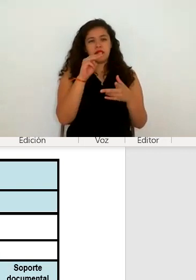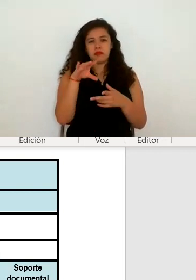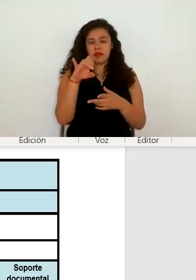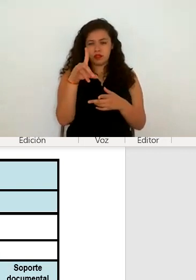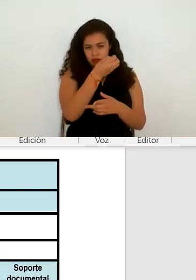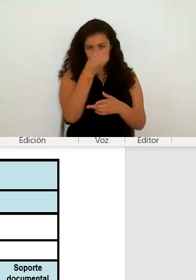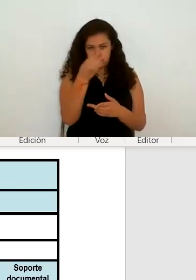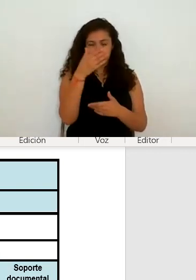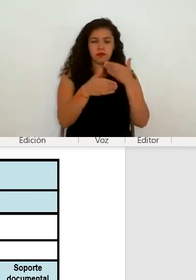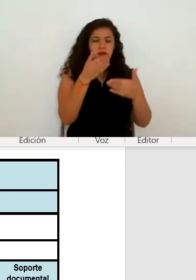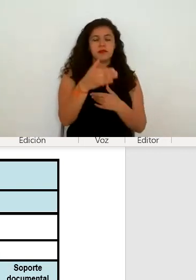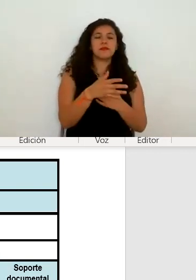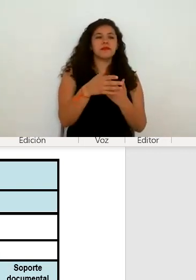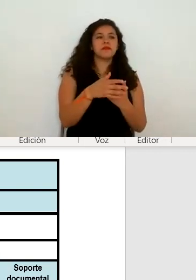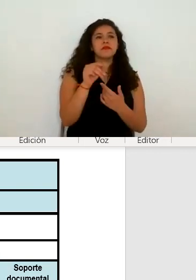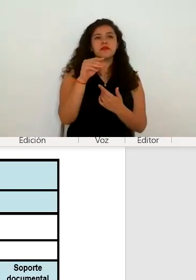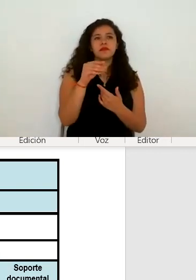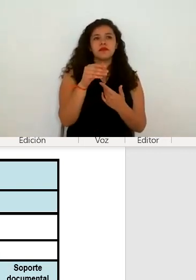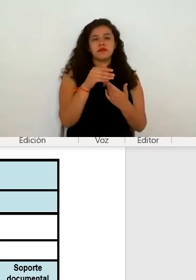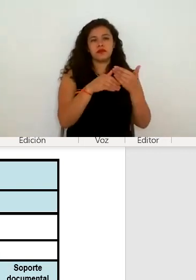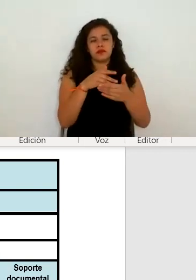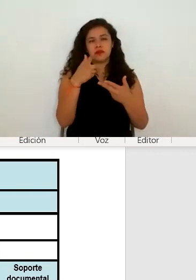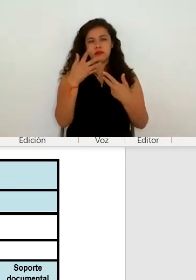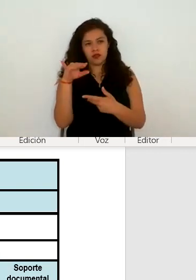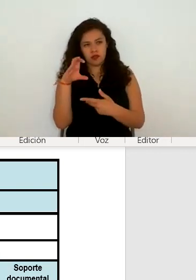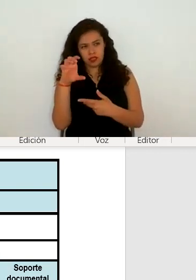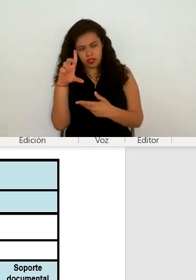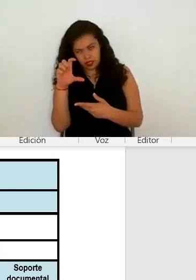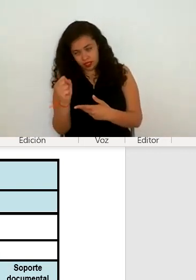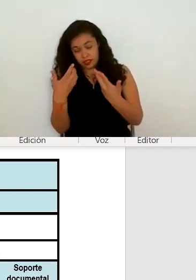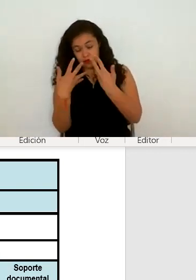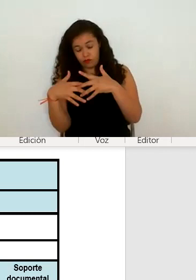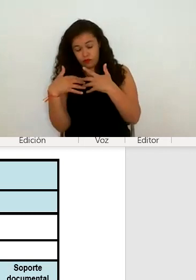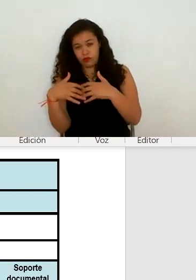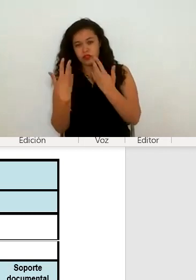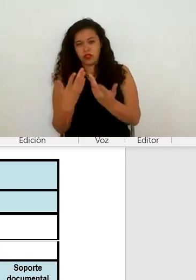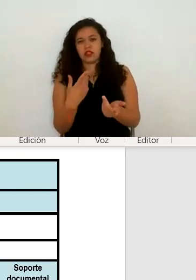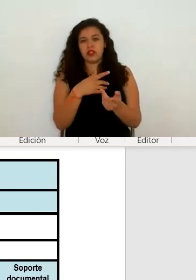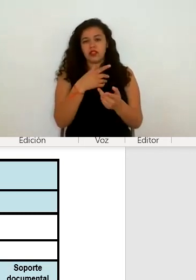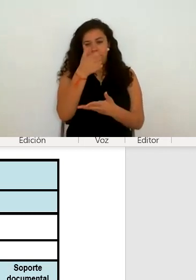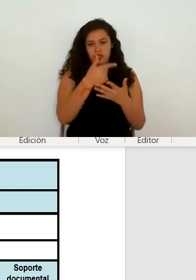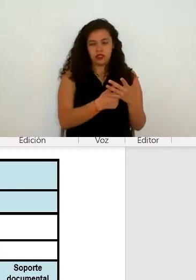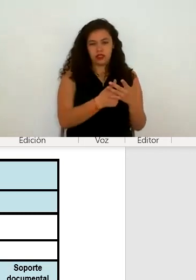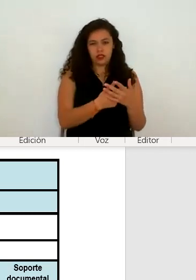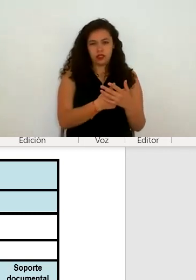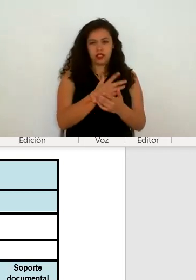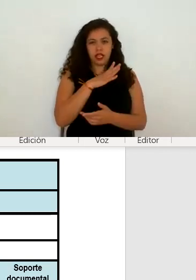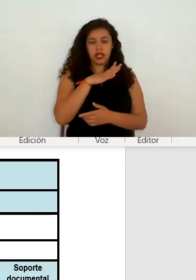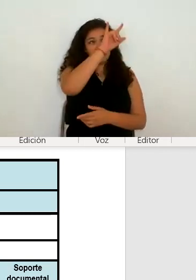manuales de procedimientos, manuales de funciones, y los campos son los siguientes. ¿Me entienden?